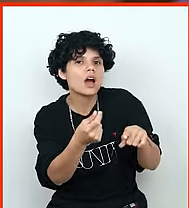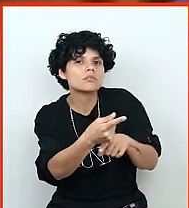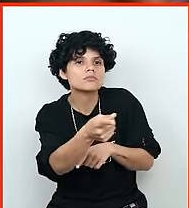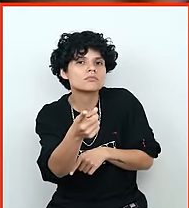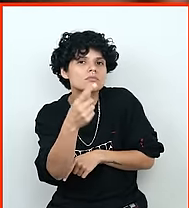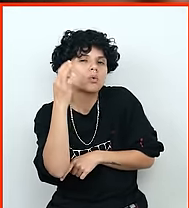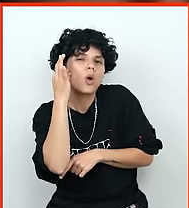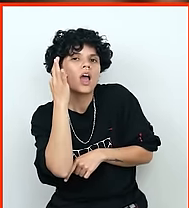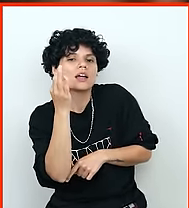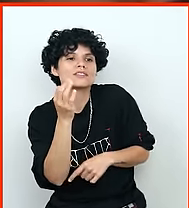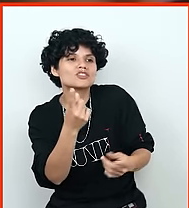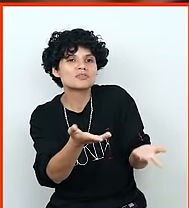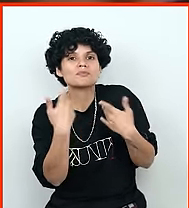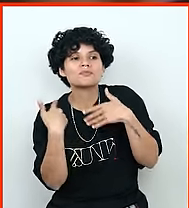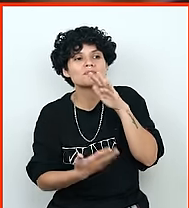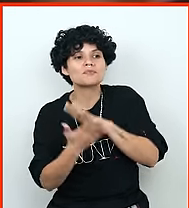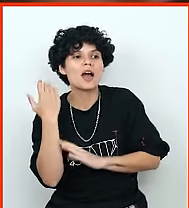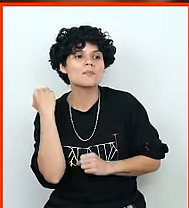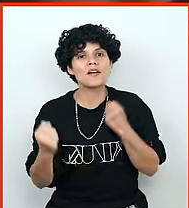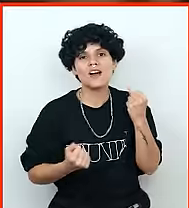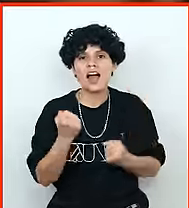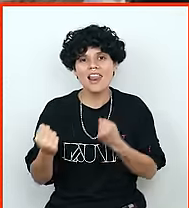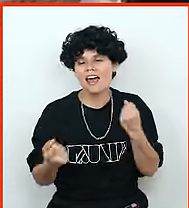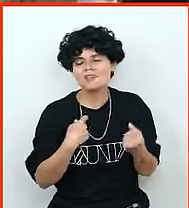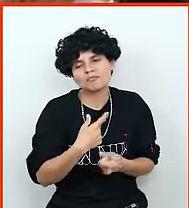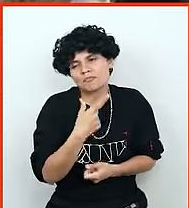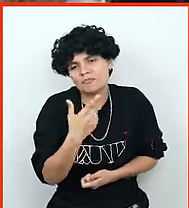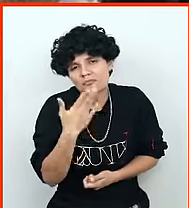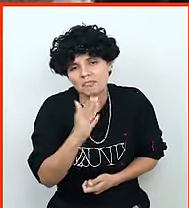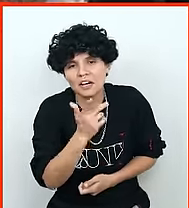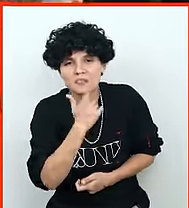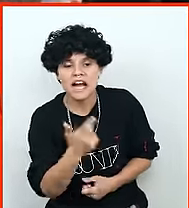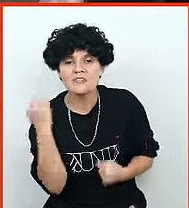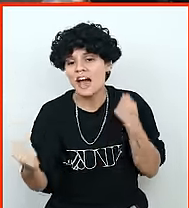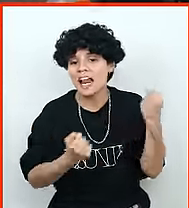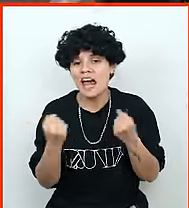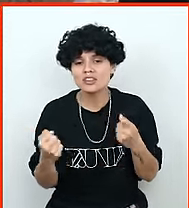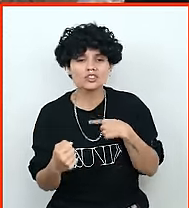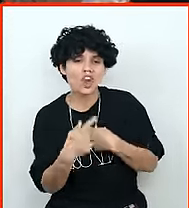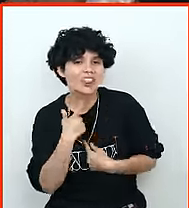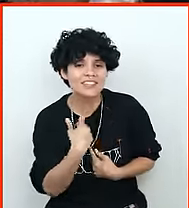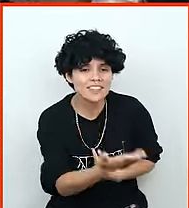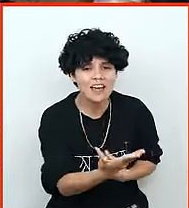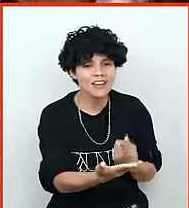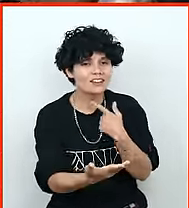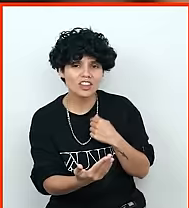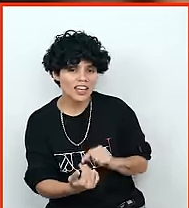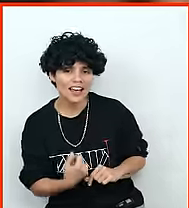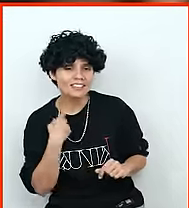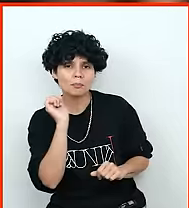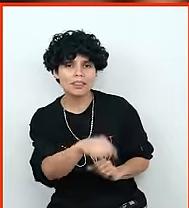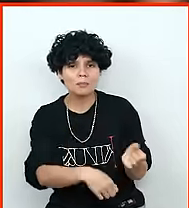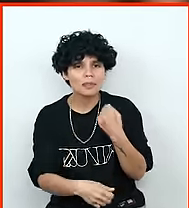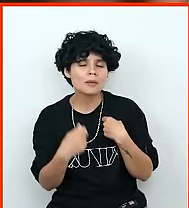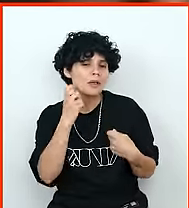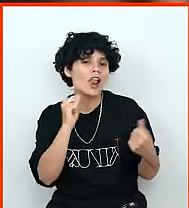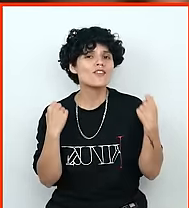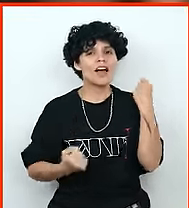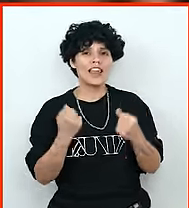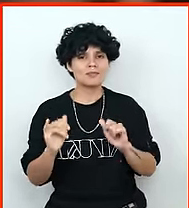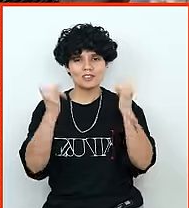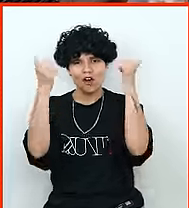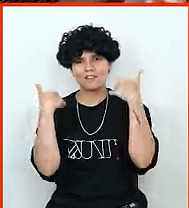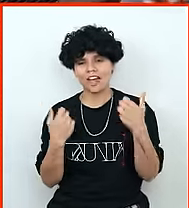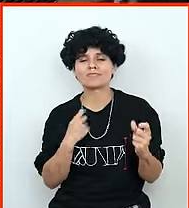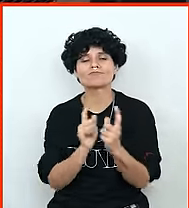a ellas. Entonces, básicamente salir a bailar con ellas es bacán porque bailamos nomás, porque claro, no hay cero atado, no. Yo no me voy a interesar en ellas ni en mí, ¿cachai? Entonces, como